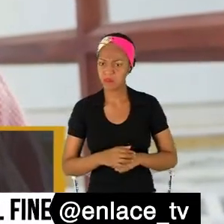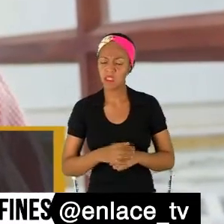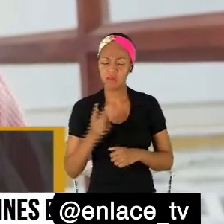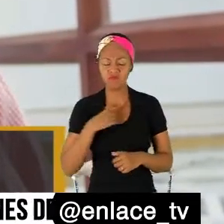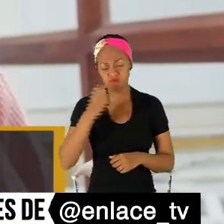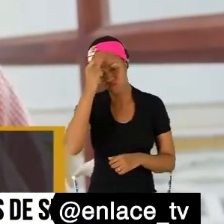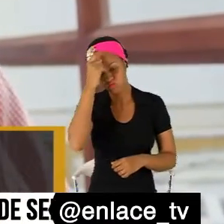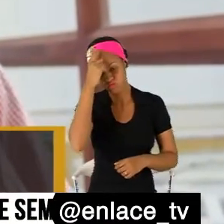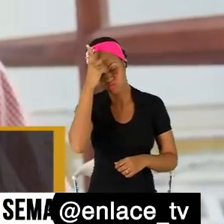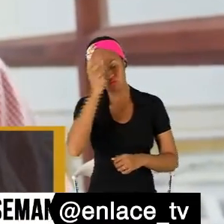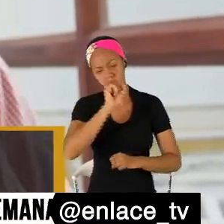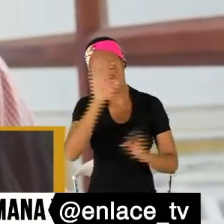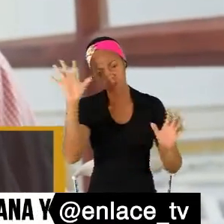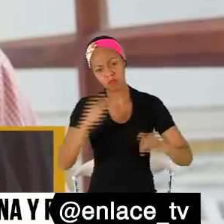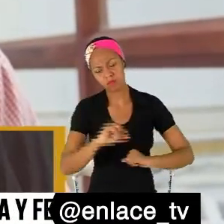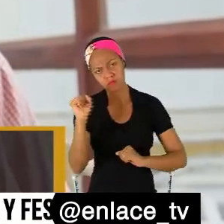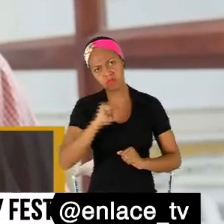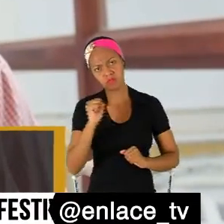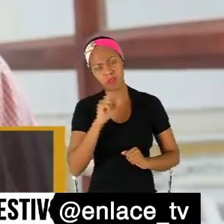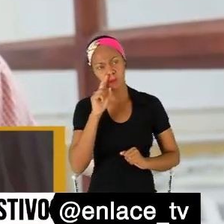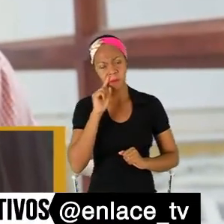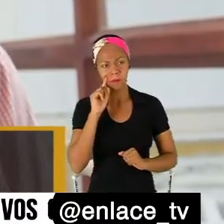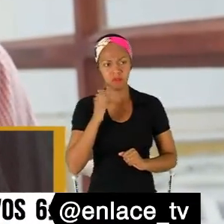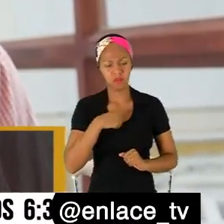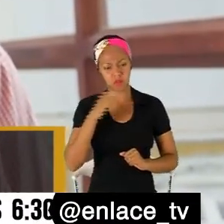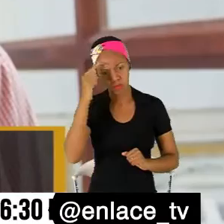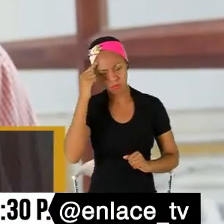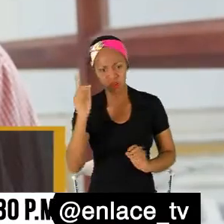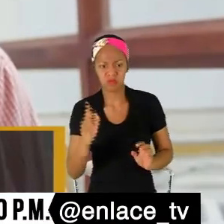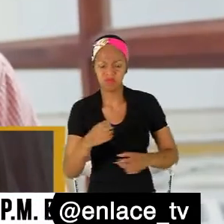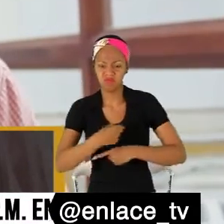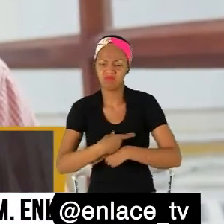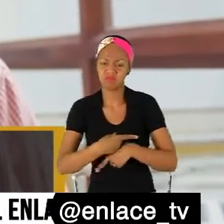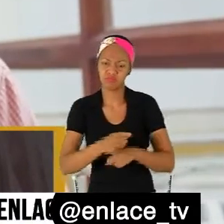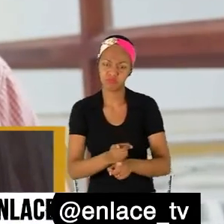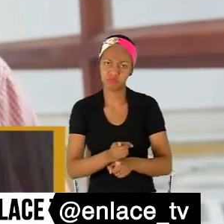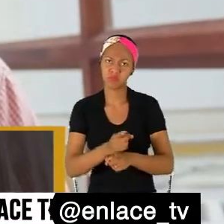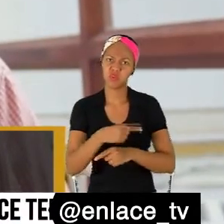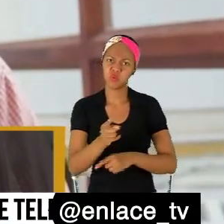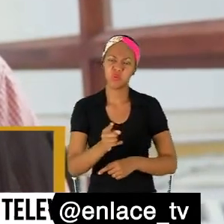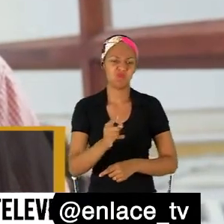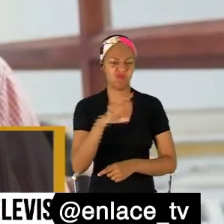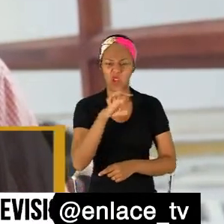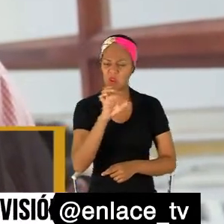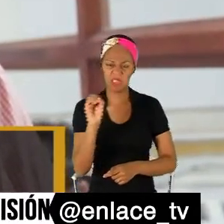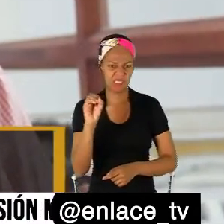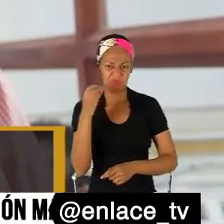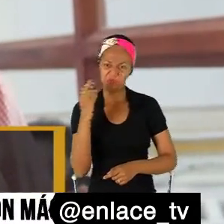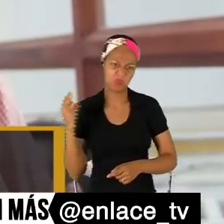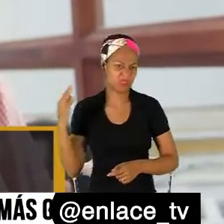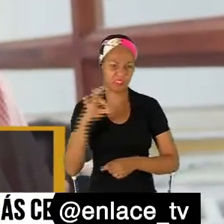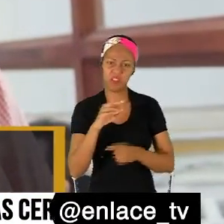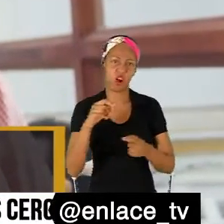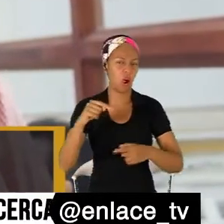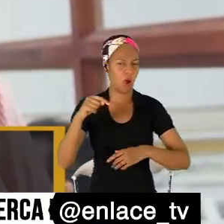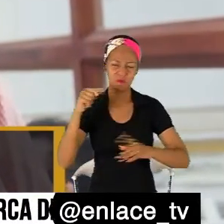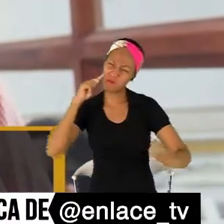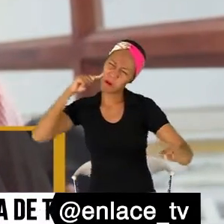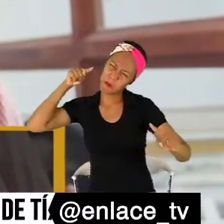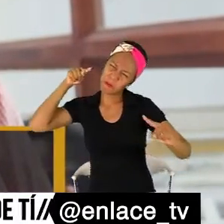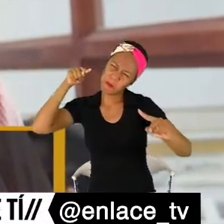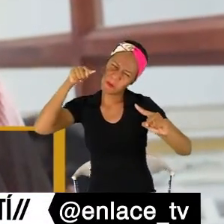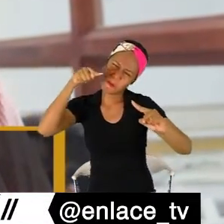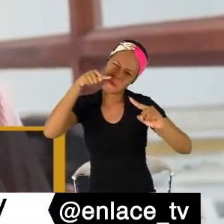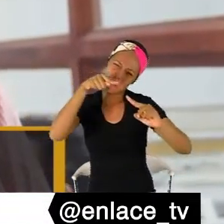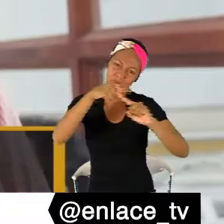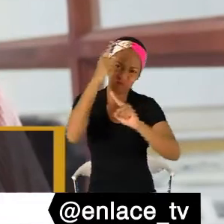entender. Estoy seguro que se va a ejecutar el 90% de todas esas metas que